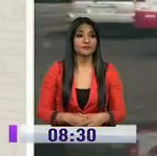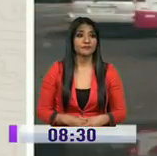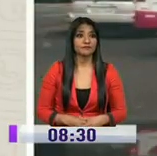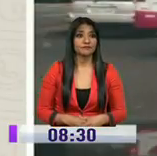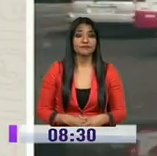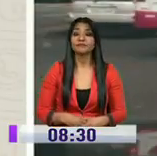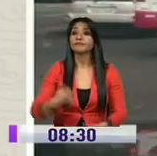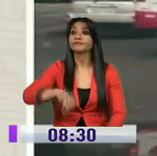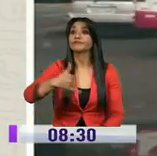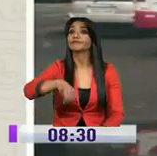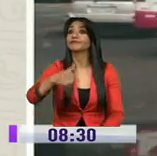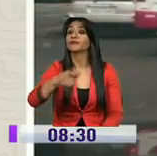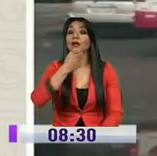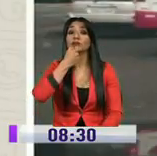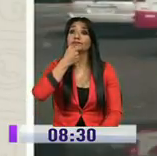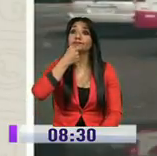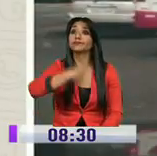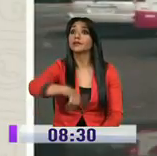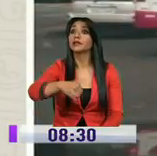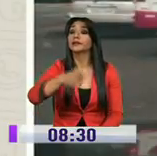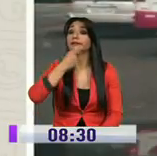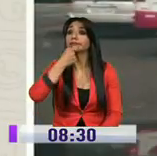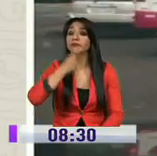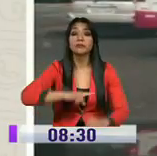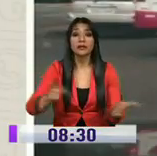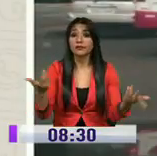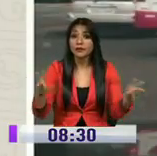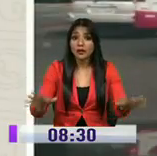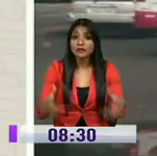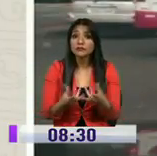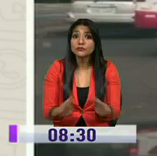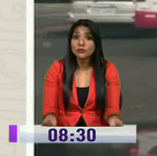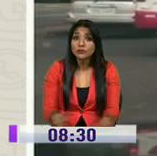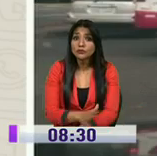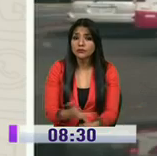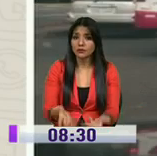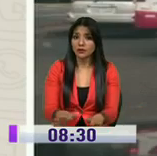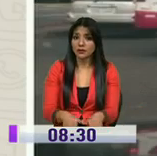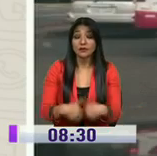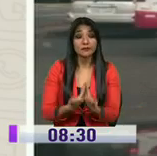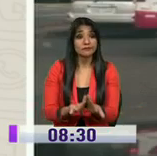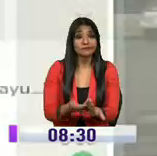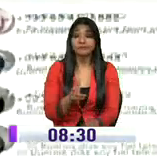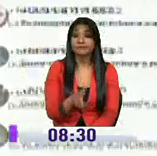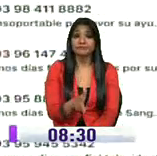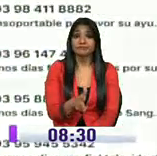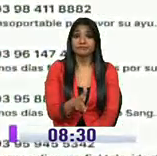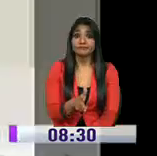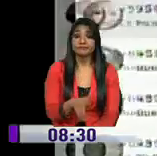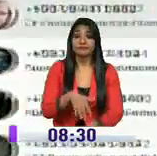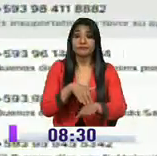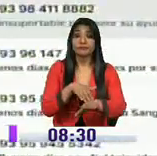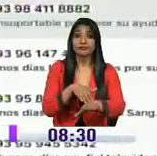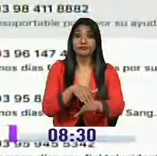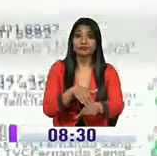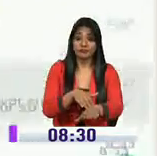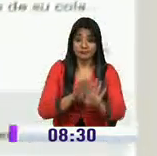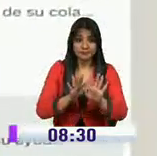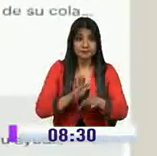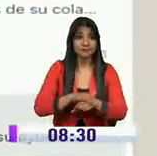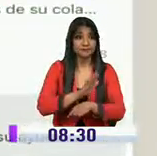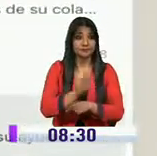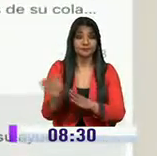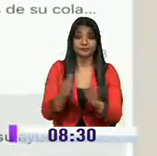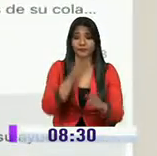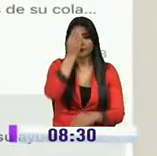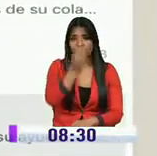¡Siga, siga! ¡Siga! Y con eso, ya pues. Y ahí se quedan. Y un tráfico del diablos. Buenos